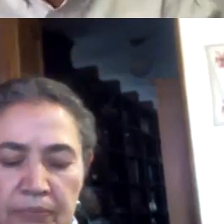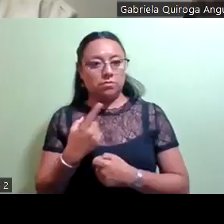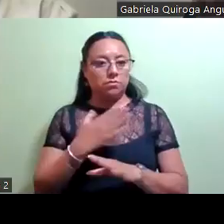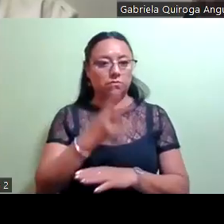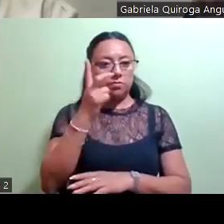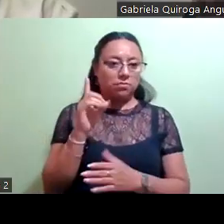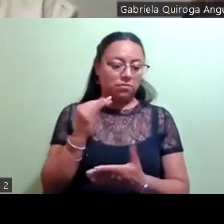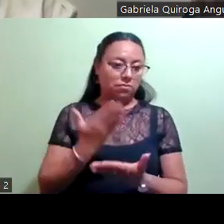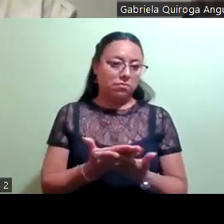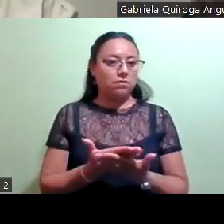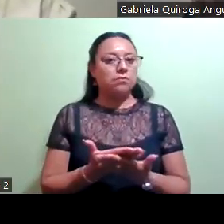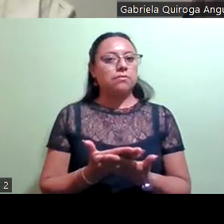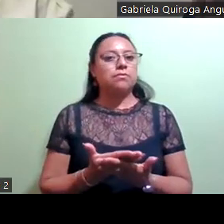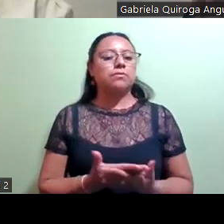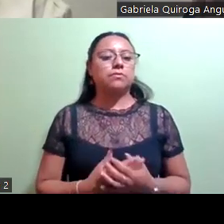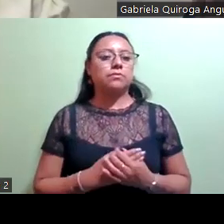discute.